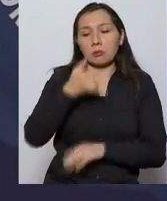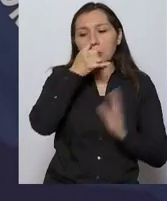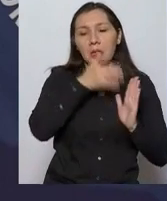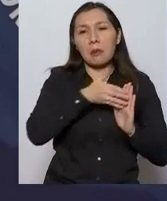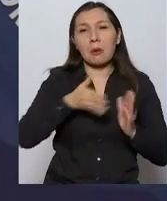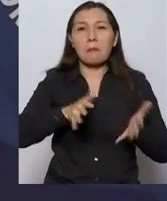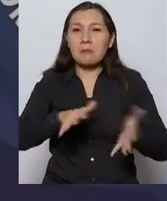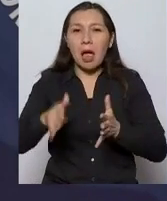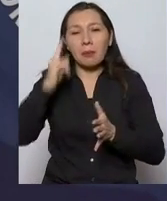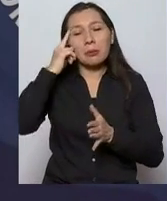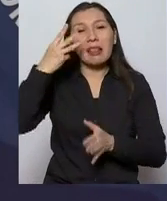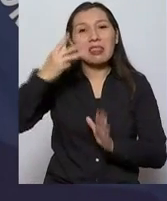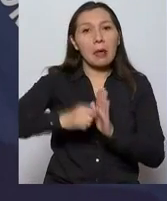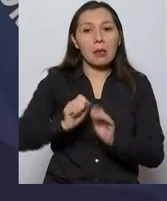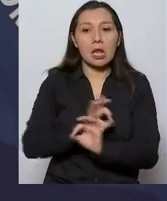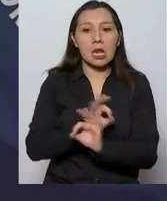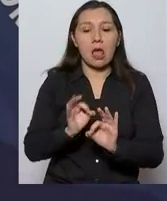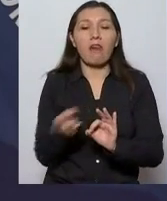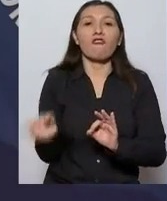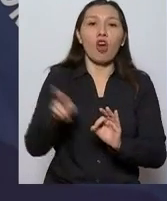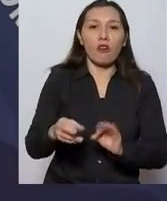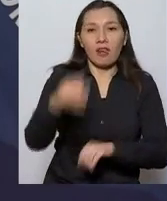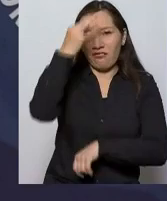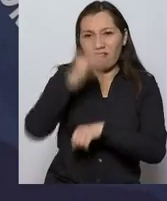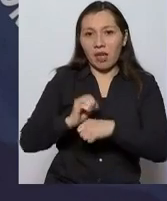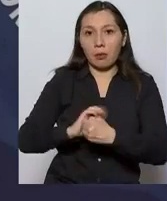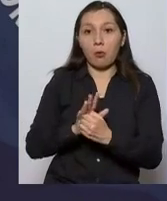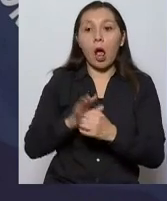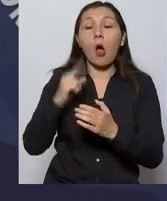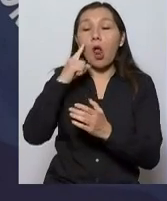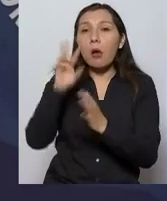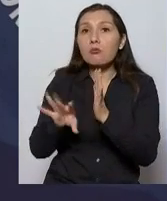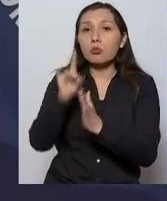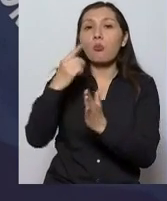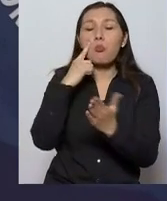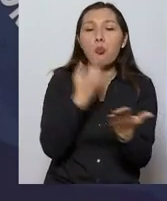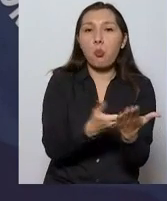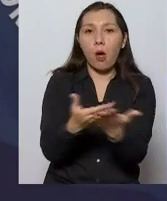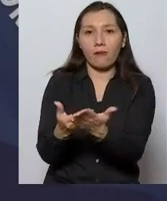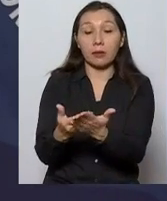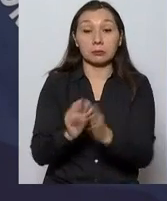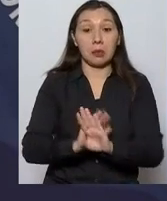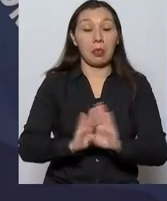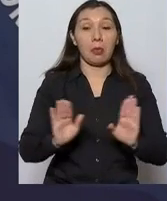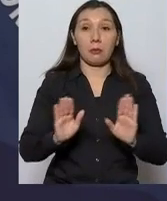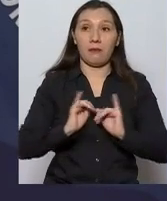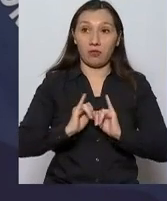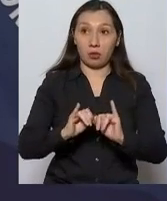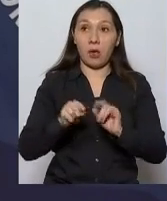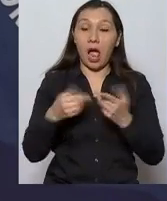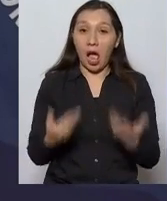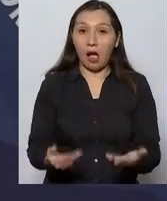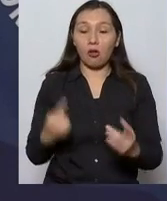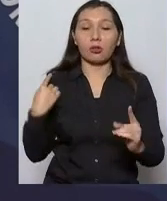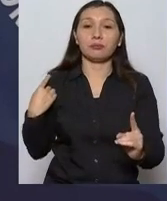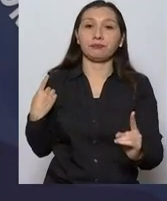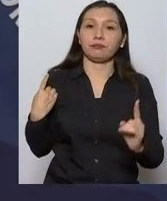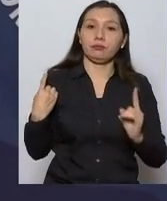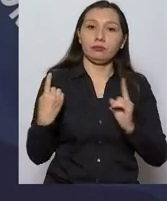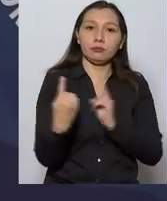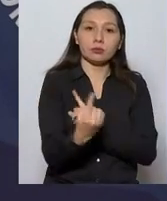periodo de 3 meses, que es lo certificado hasta ahora. Sin decir más, dejo con ustedes a